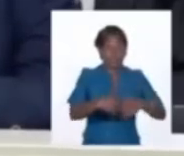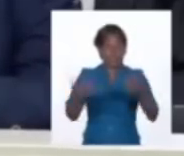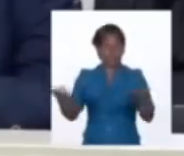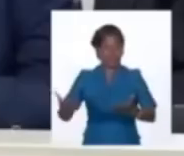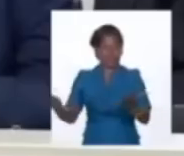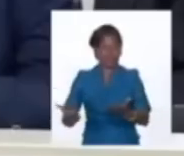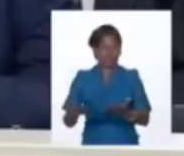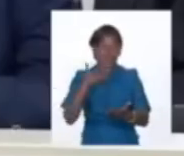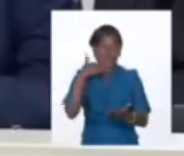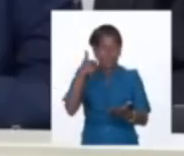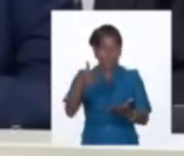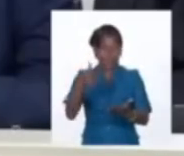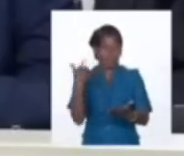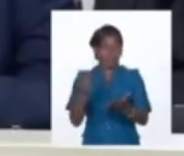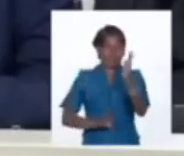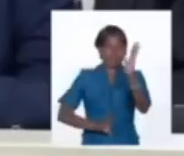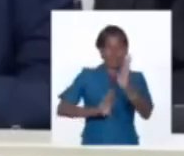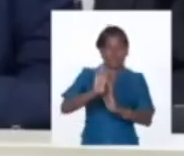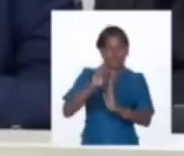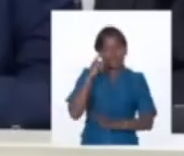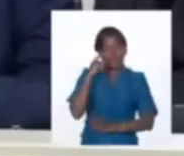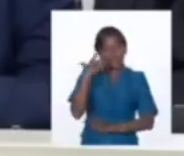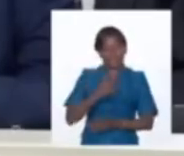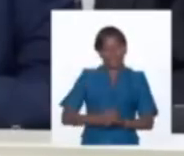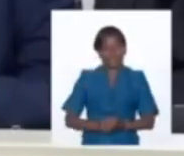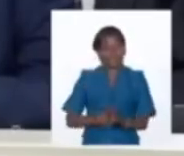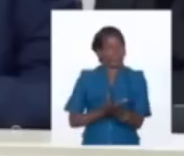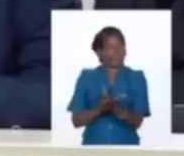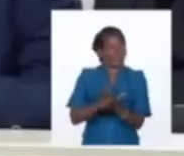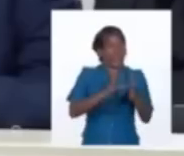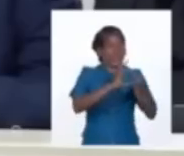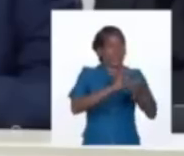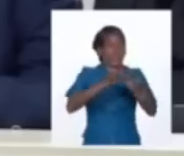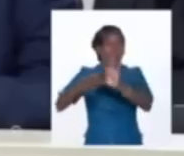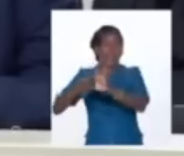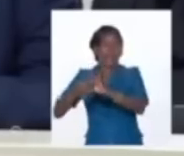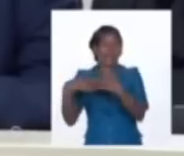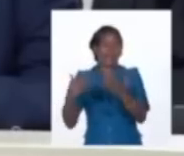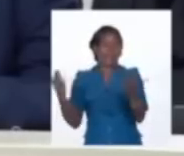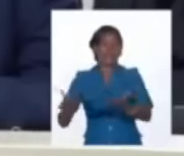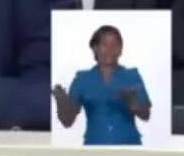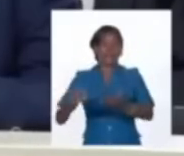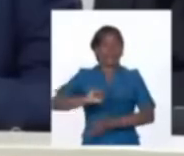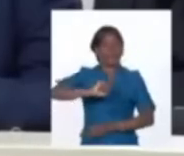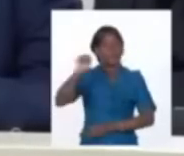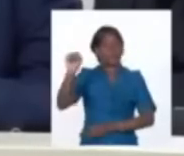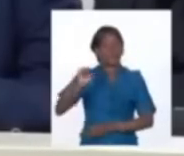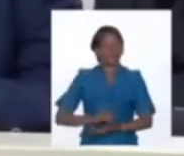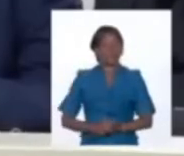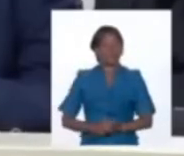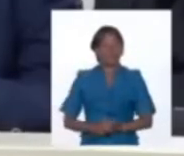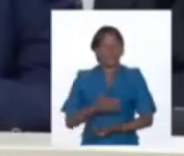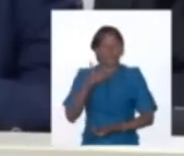especialización y de encadenamientos que conduzcan a una más alta productividad mejor calidad de